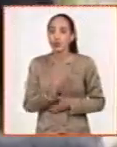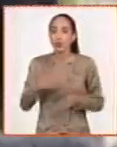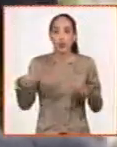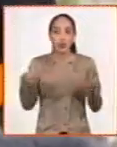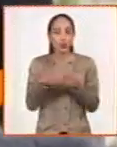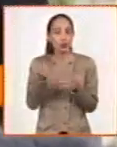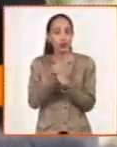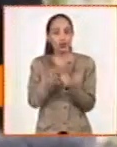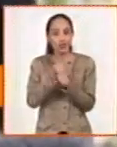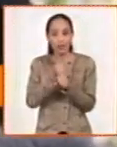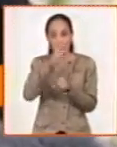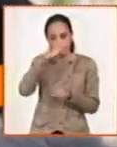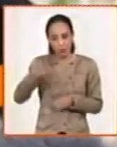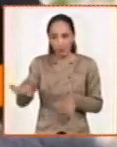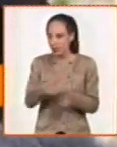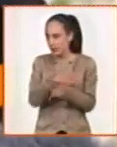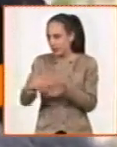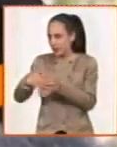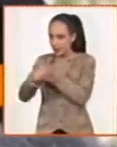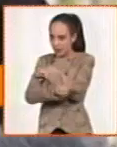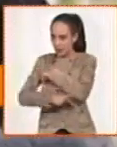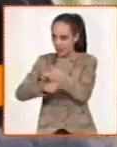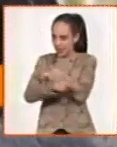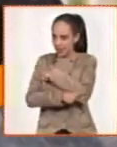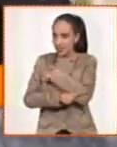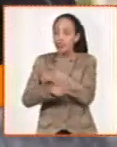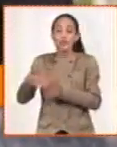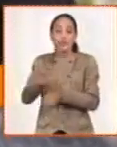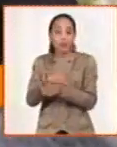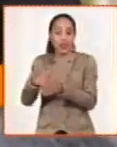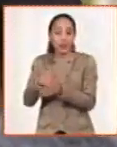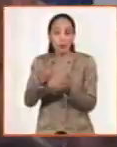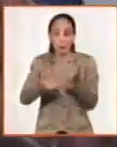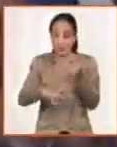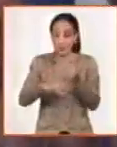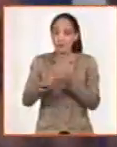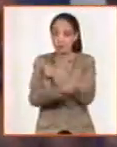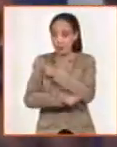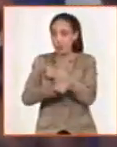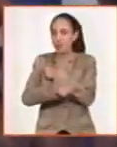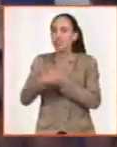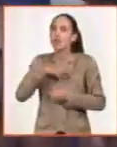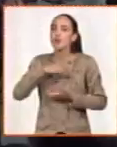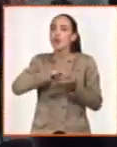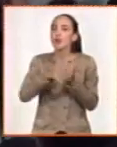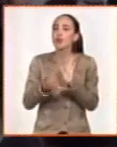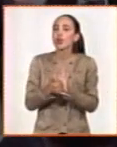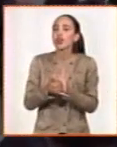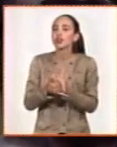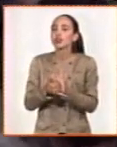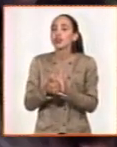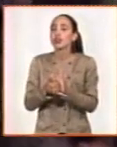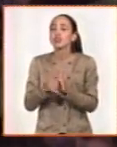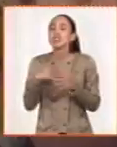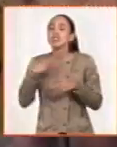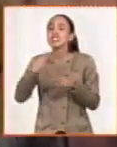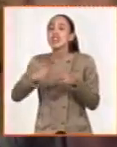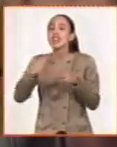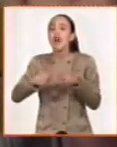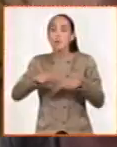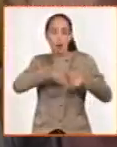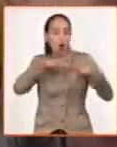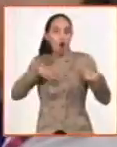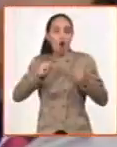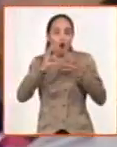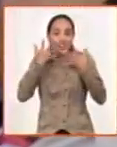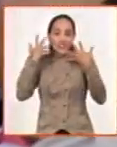lugares del país y que estamos unidos en un proyecto común que es Corazón Feliz. Esto de haber venido aquí a Pinar del Río nos